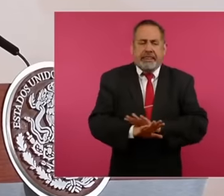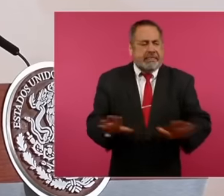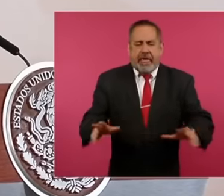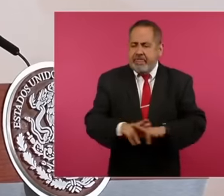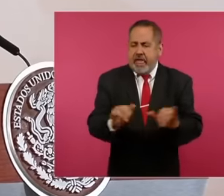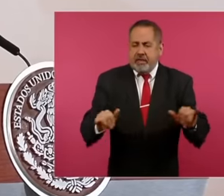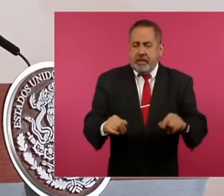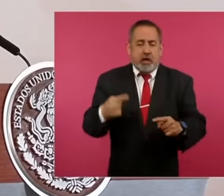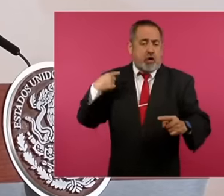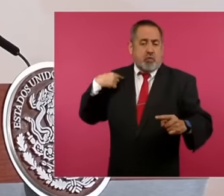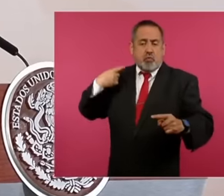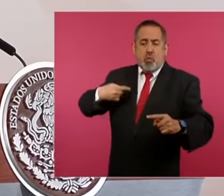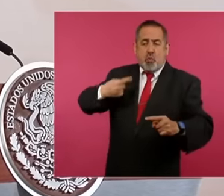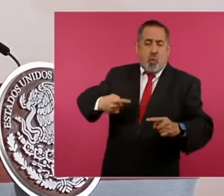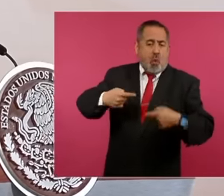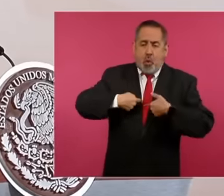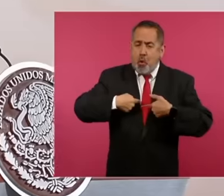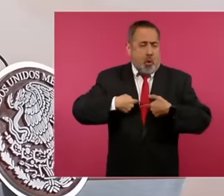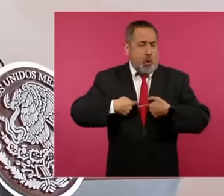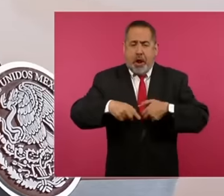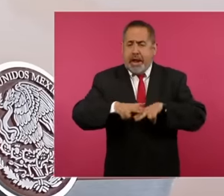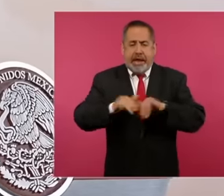No lo hemos hecho.